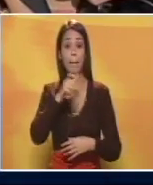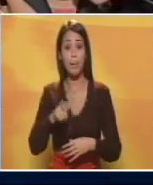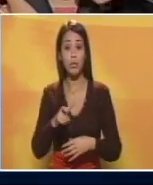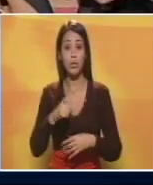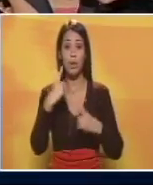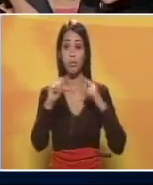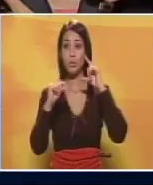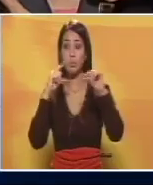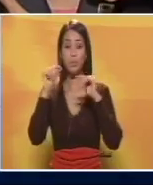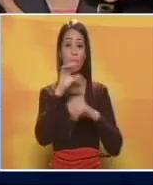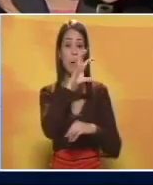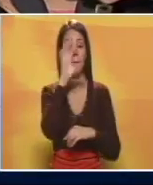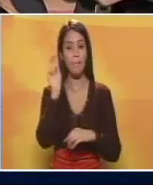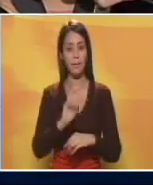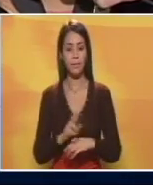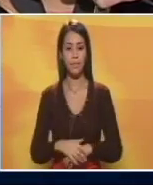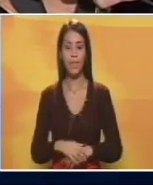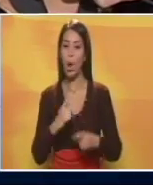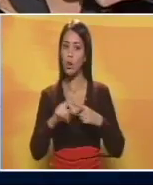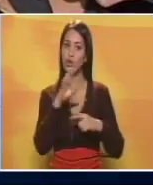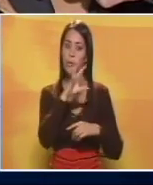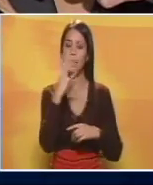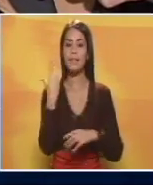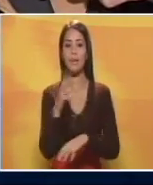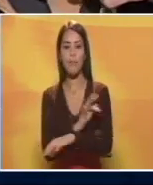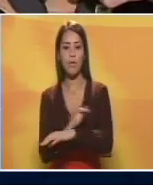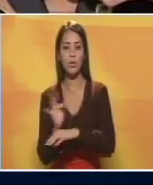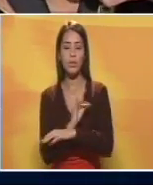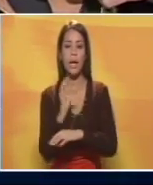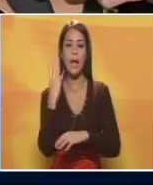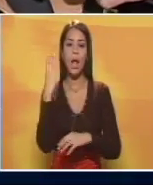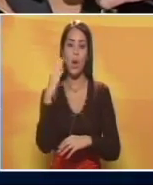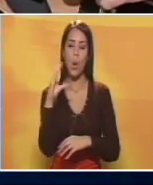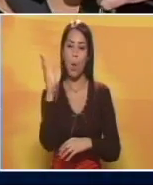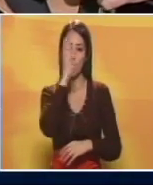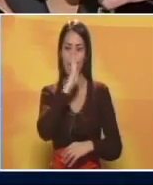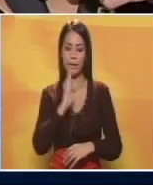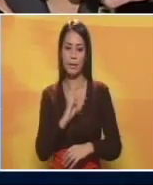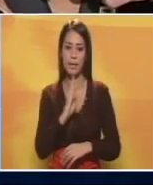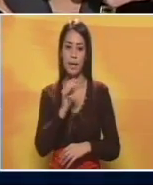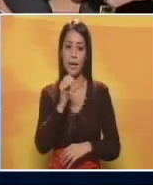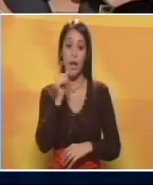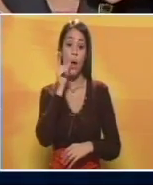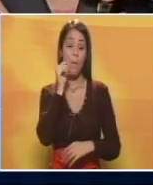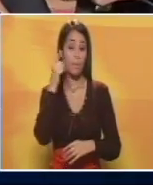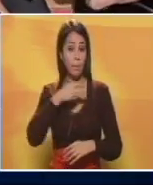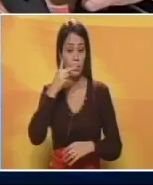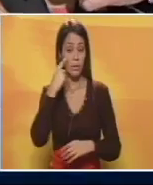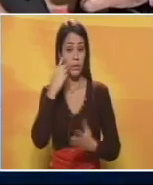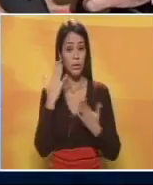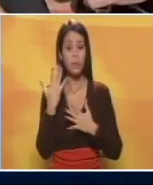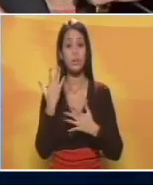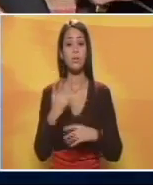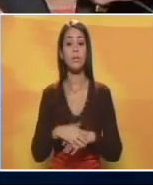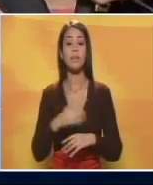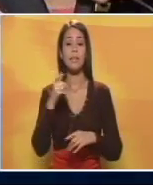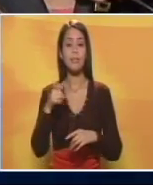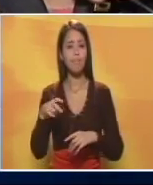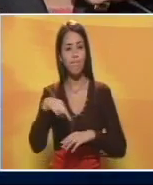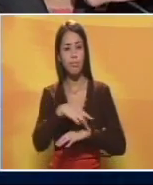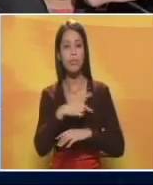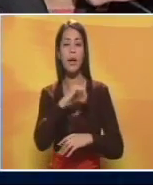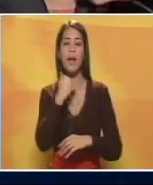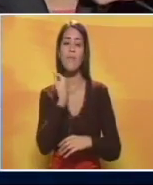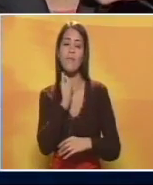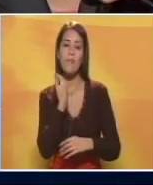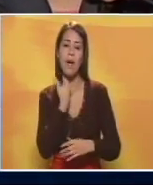han salido de Venezuela, principalmente por las fronteras con Colombia y Brasil. El político dijo textualmente que se desplazan personas enfermas,